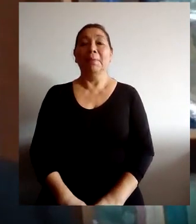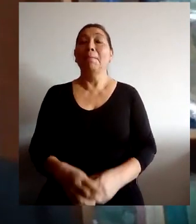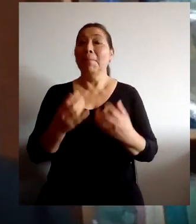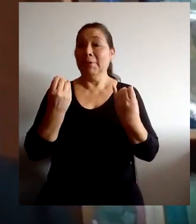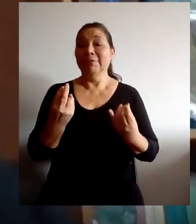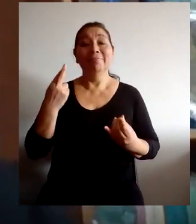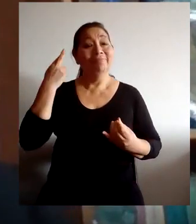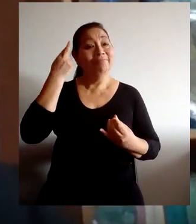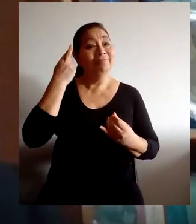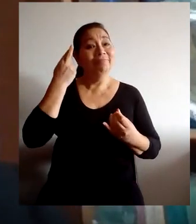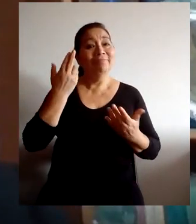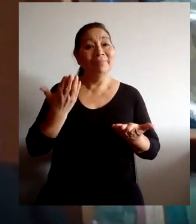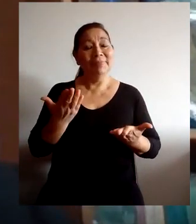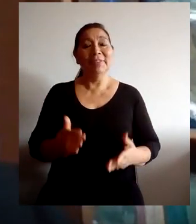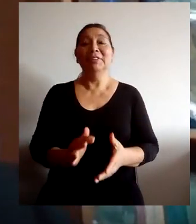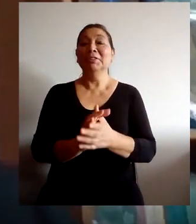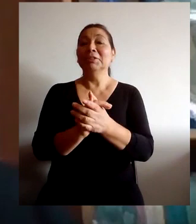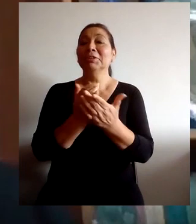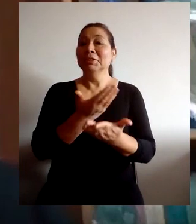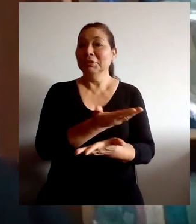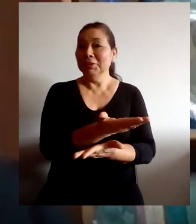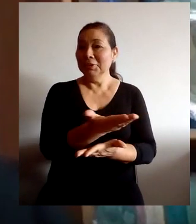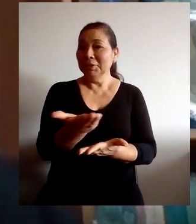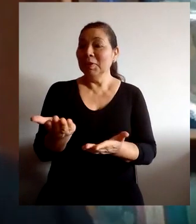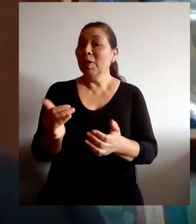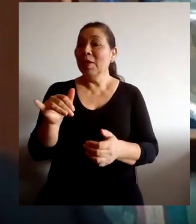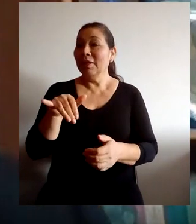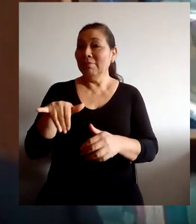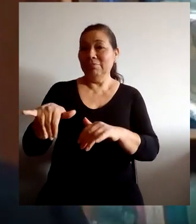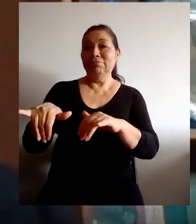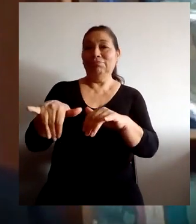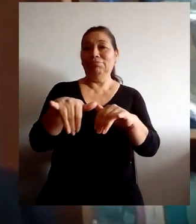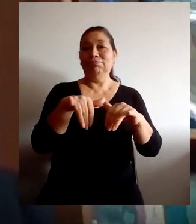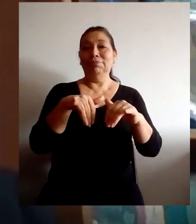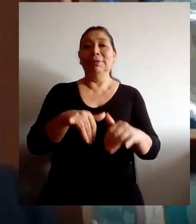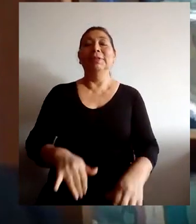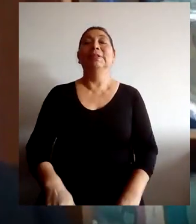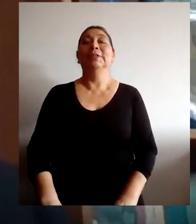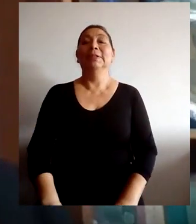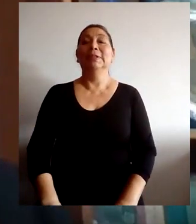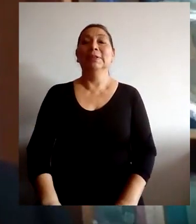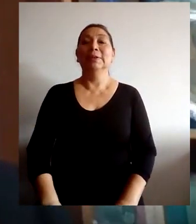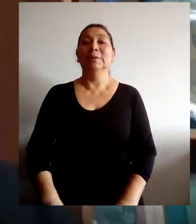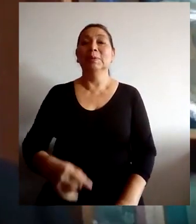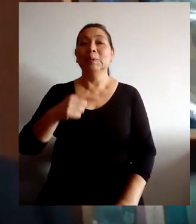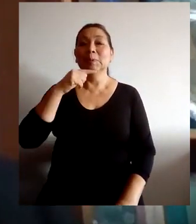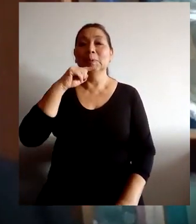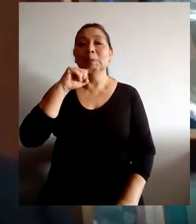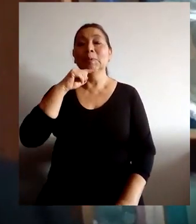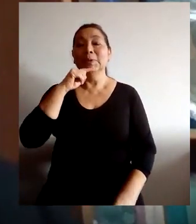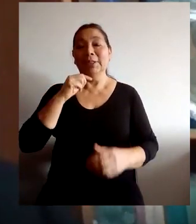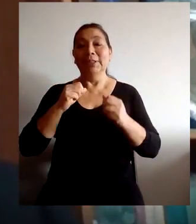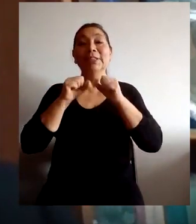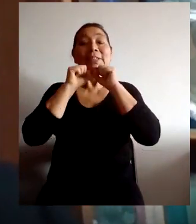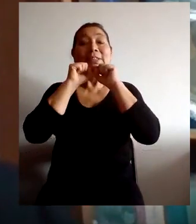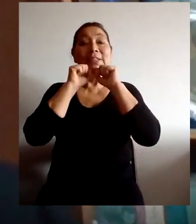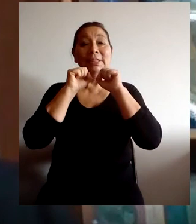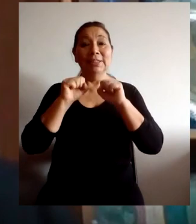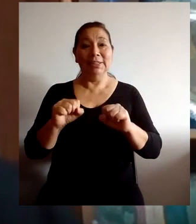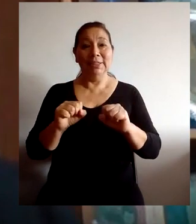la señora secretaria relatora, a los señores abogados,